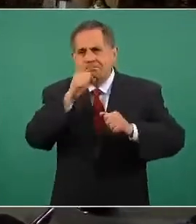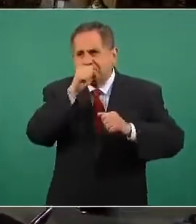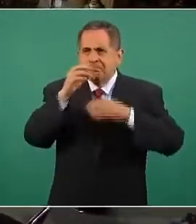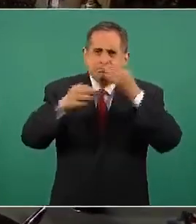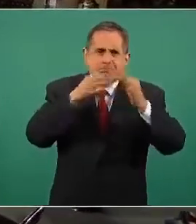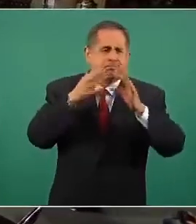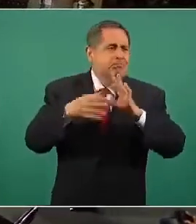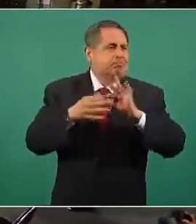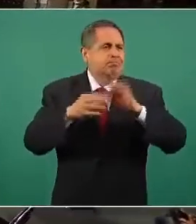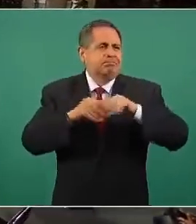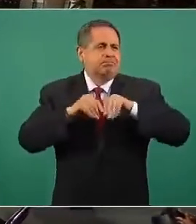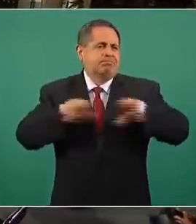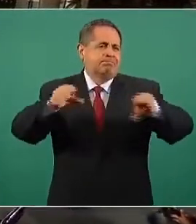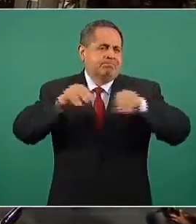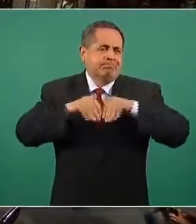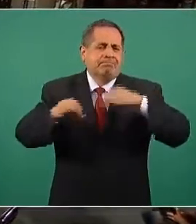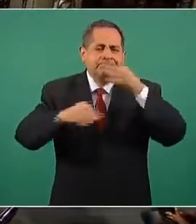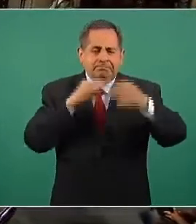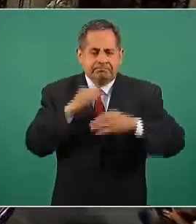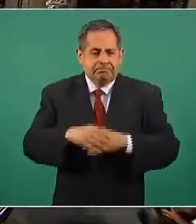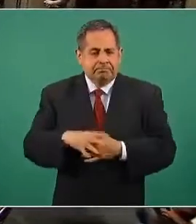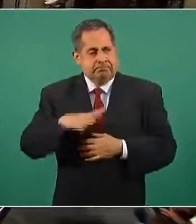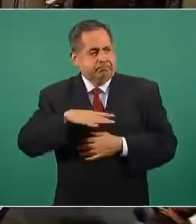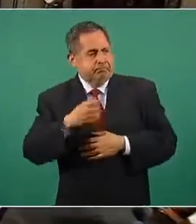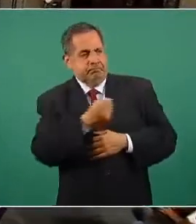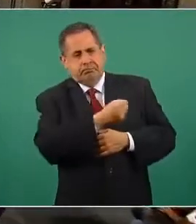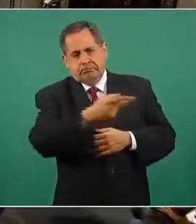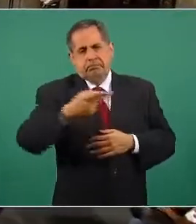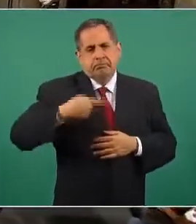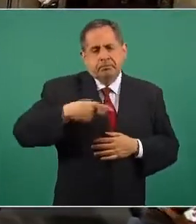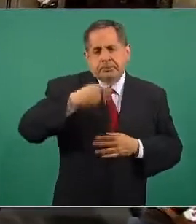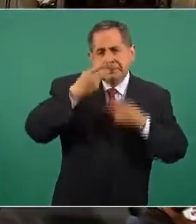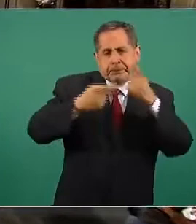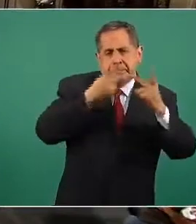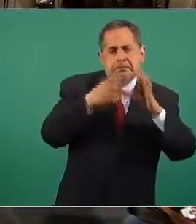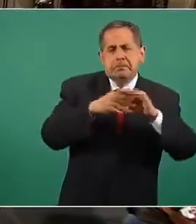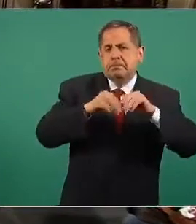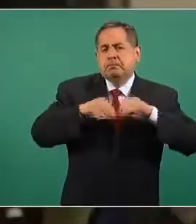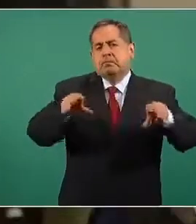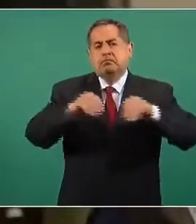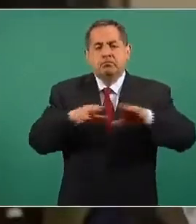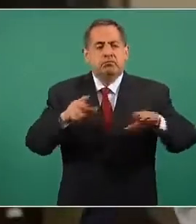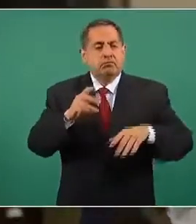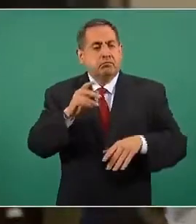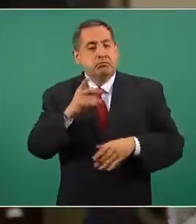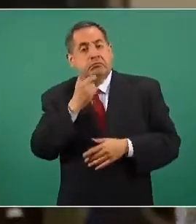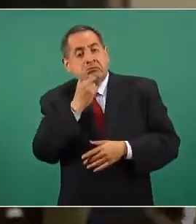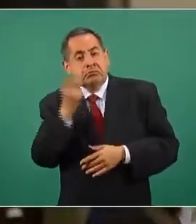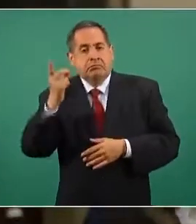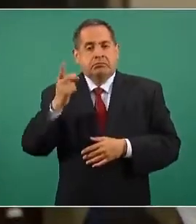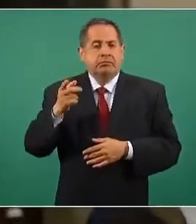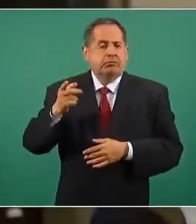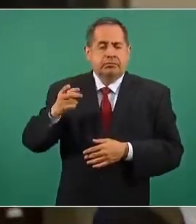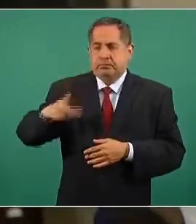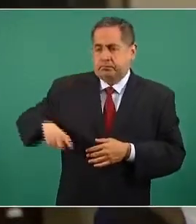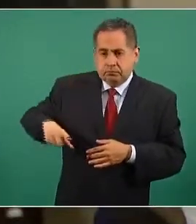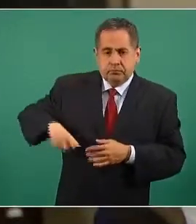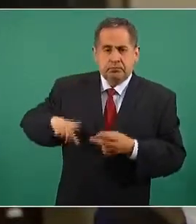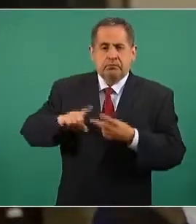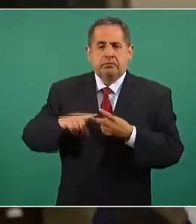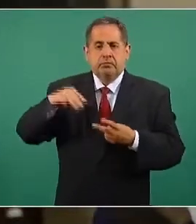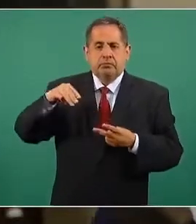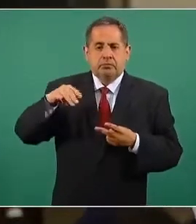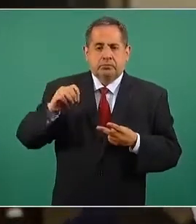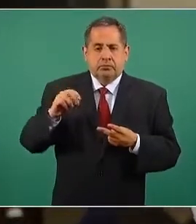bien distintos comunicadores empiezan a manejar que el gobierno y Morena estarían